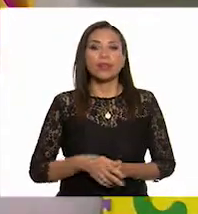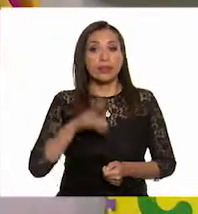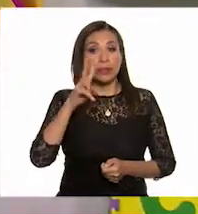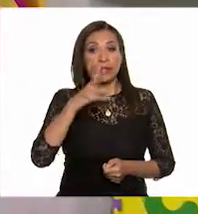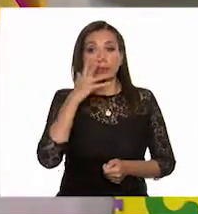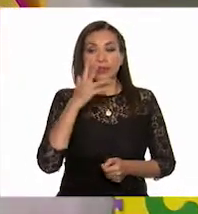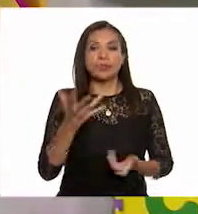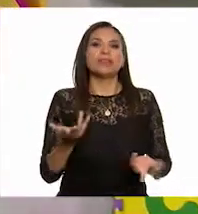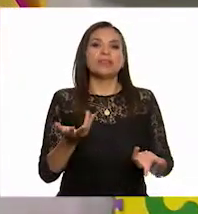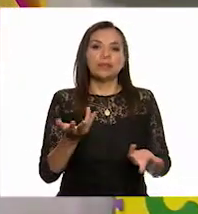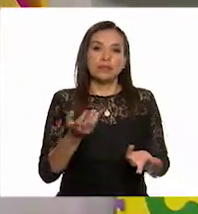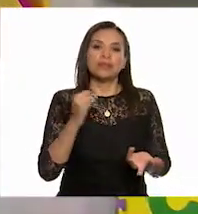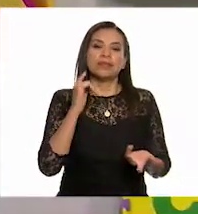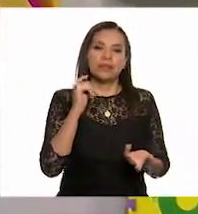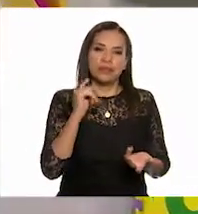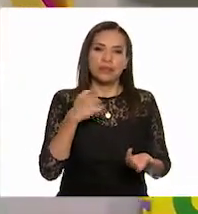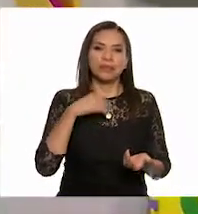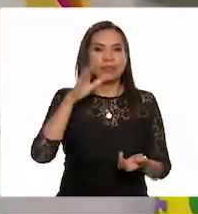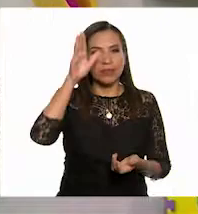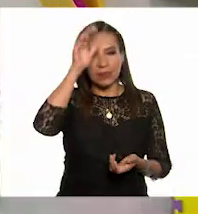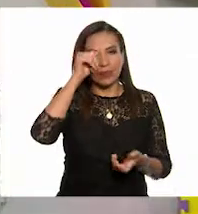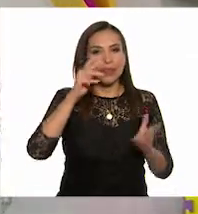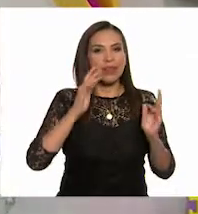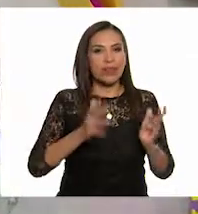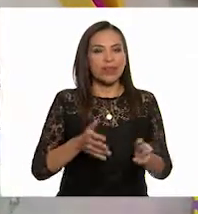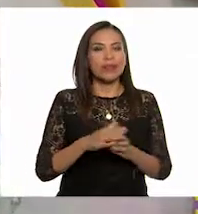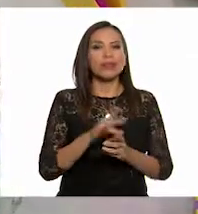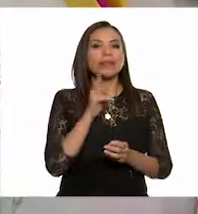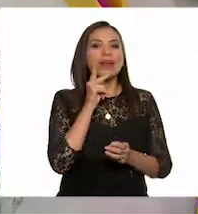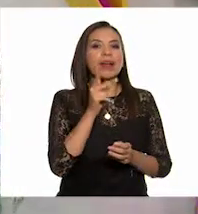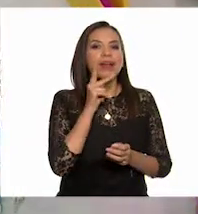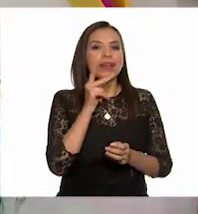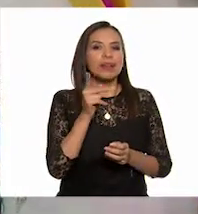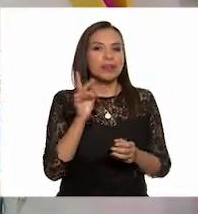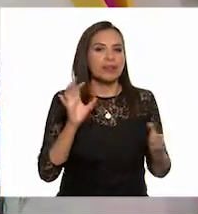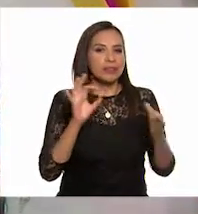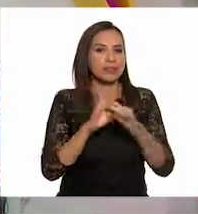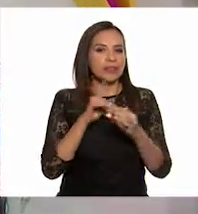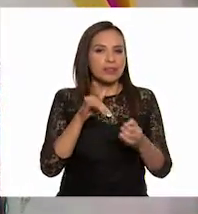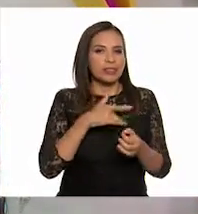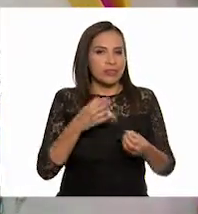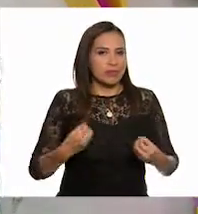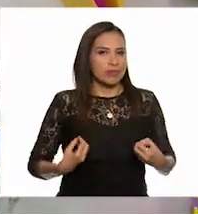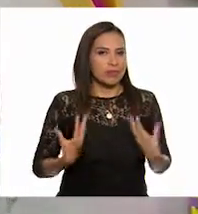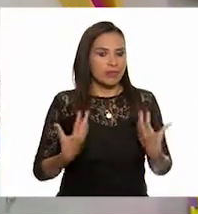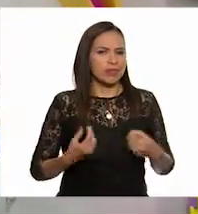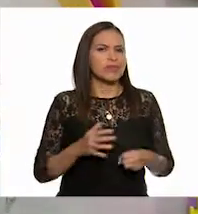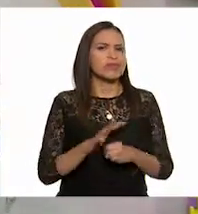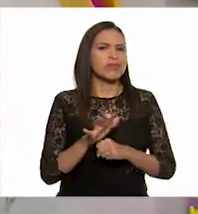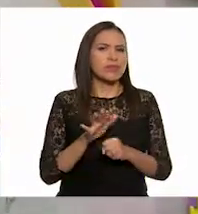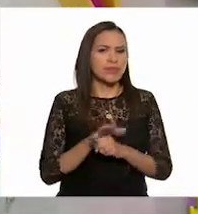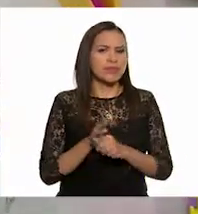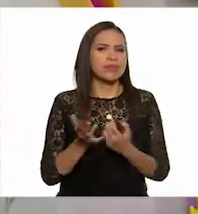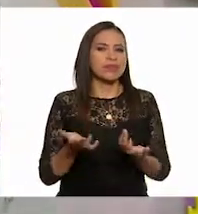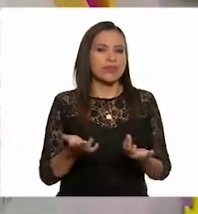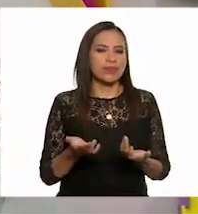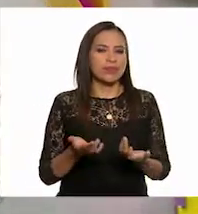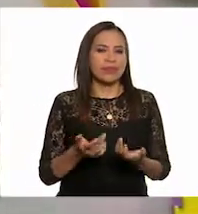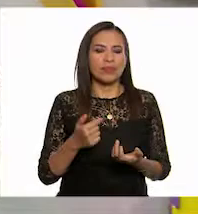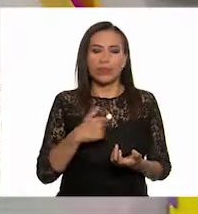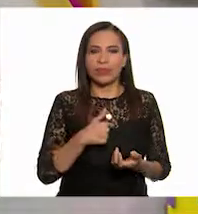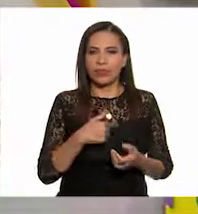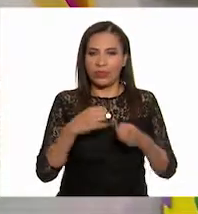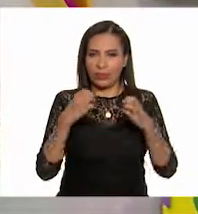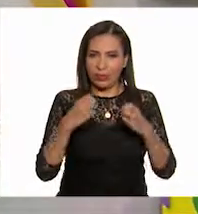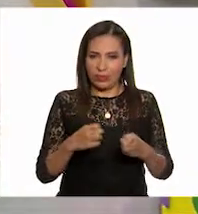serio? Sí, ya me acordé. Y las palabras clave asociadas a un estado de ánimo son... Yo